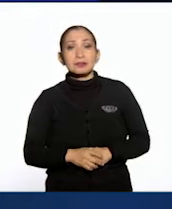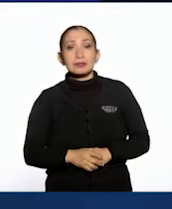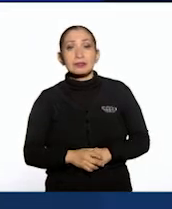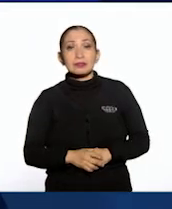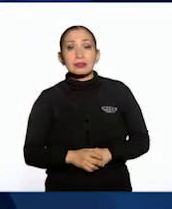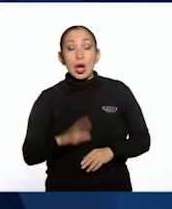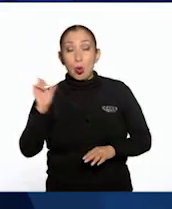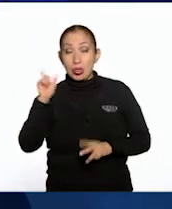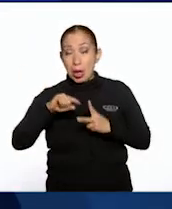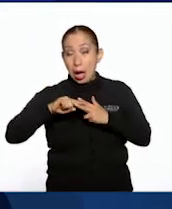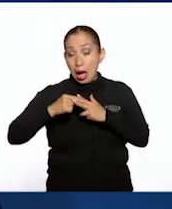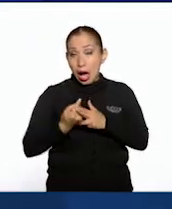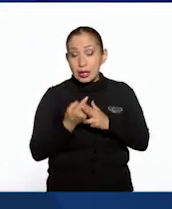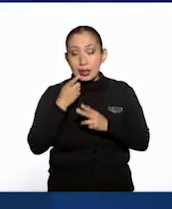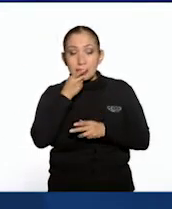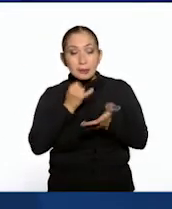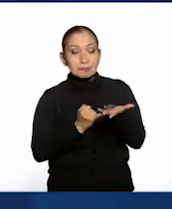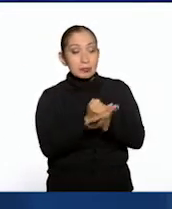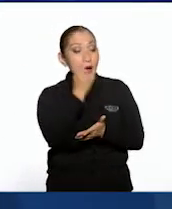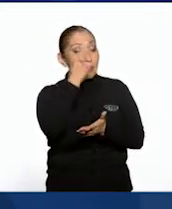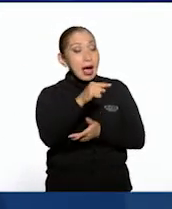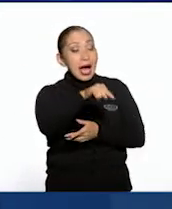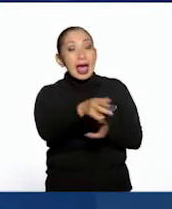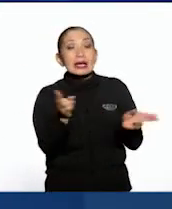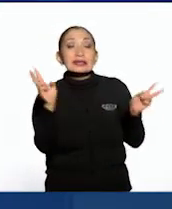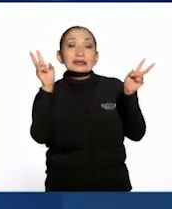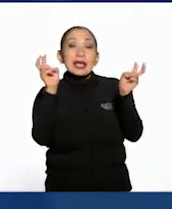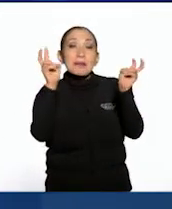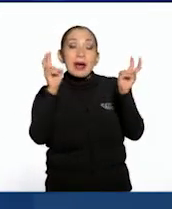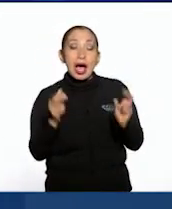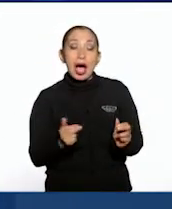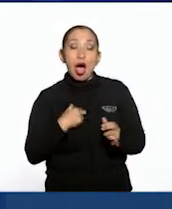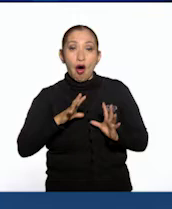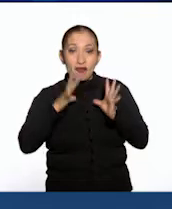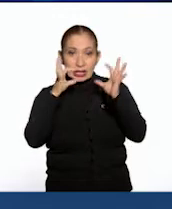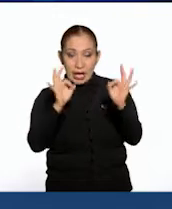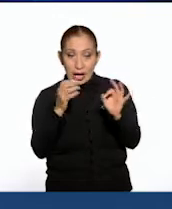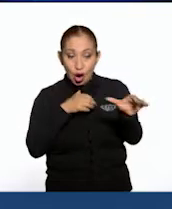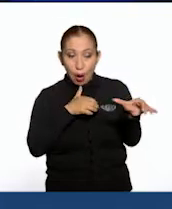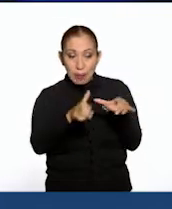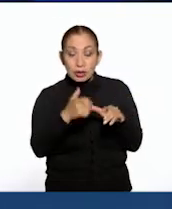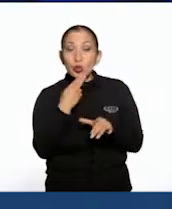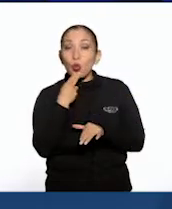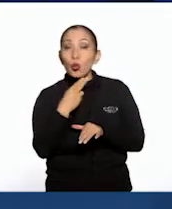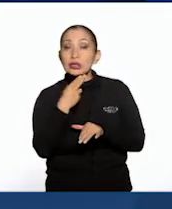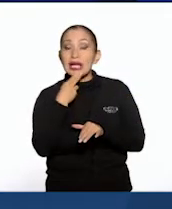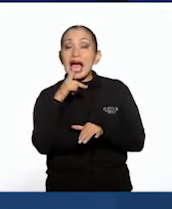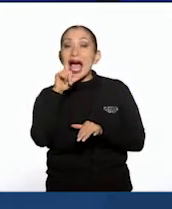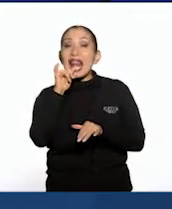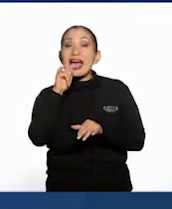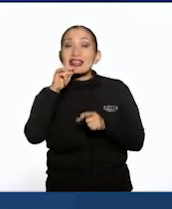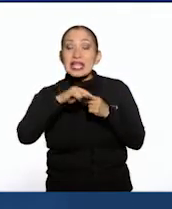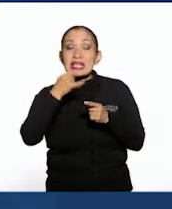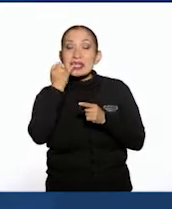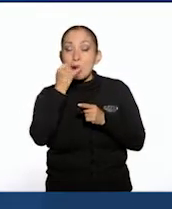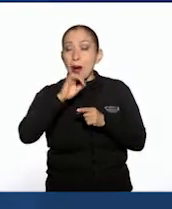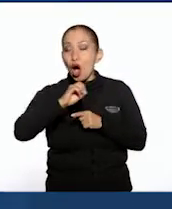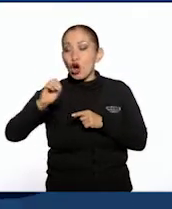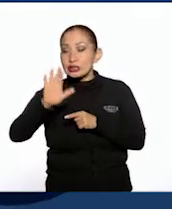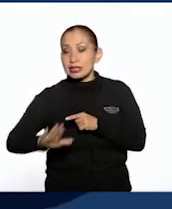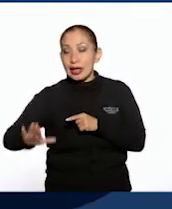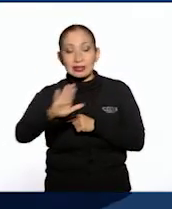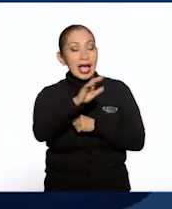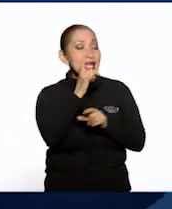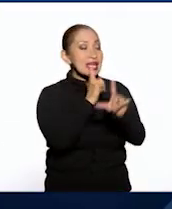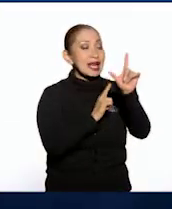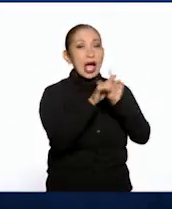En un comienzo se dispuso que para los asuntos oficiales y comerciales se emplearan el latín en el occidente y